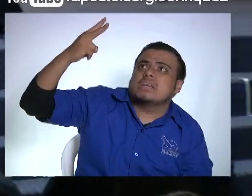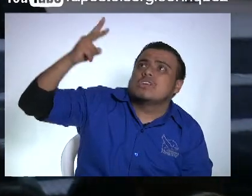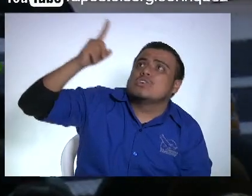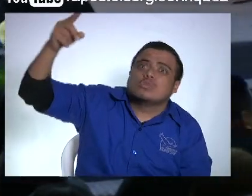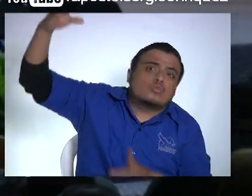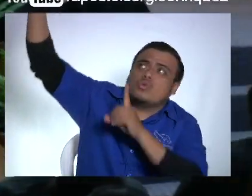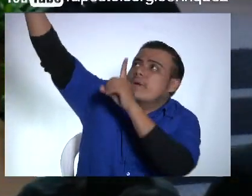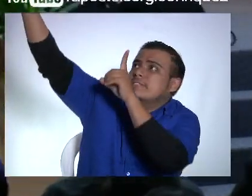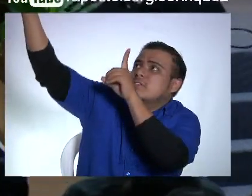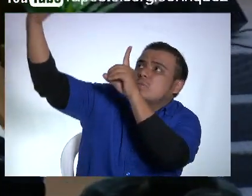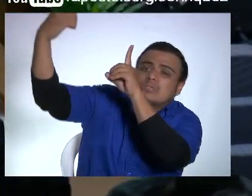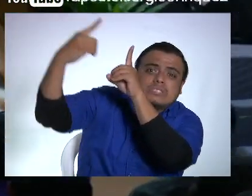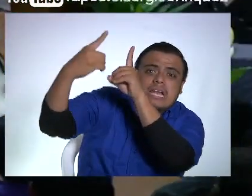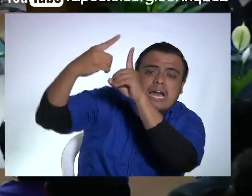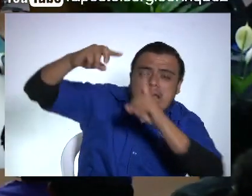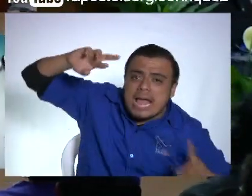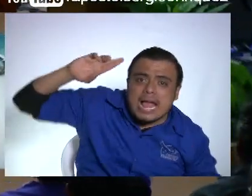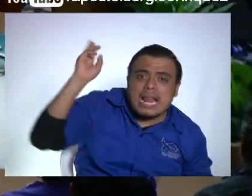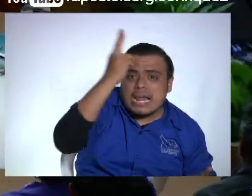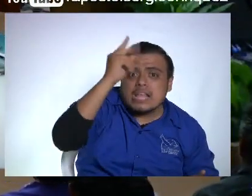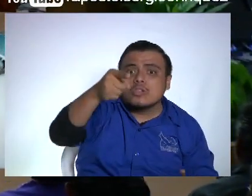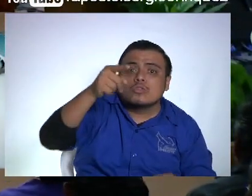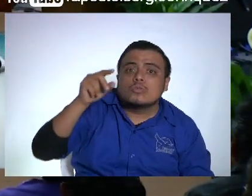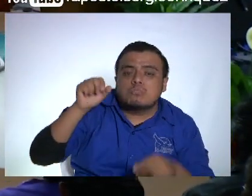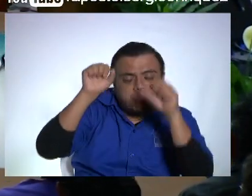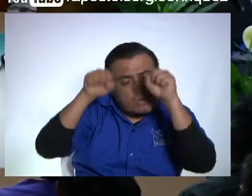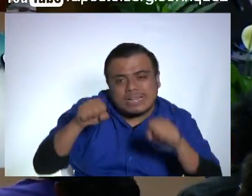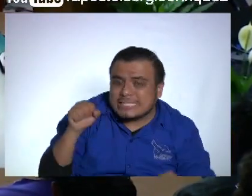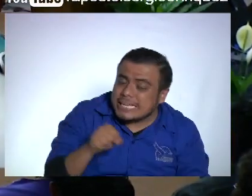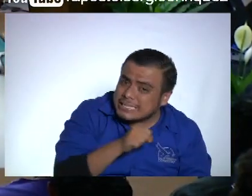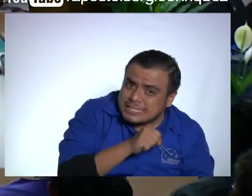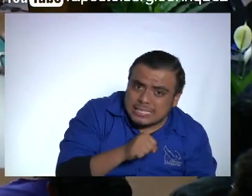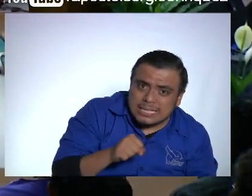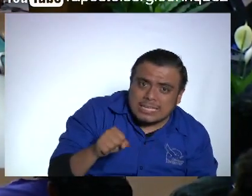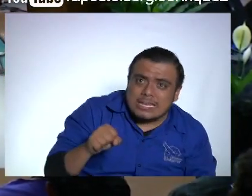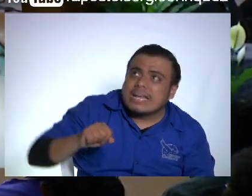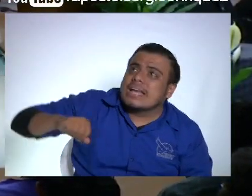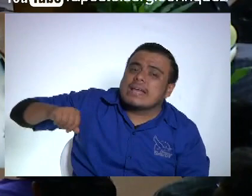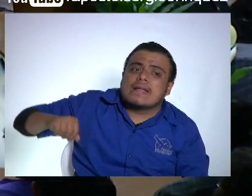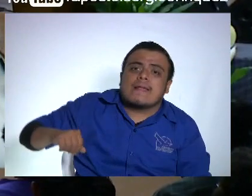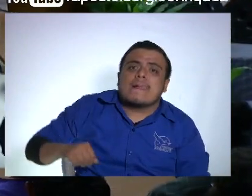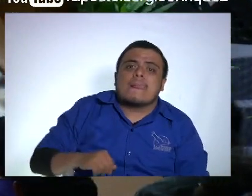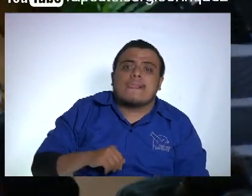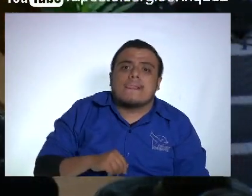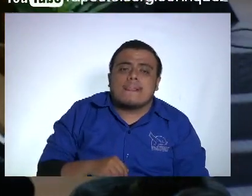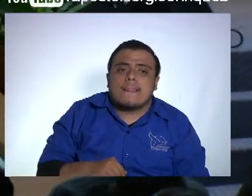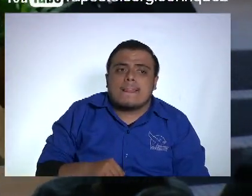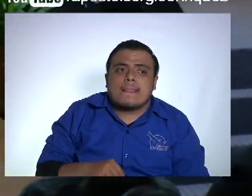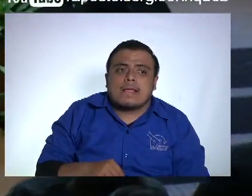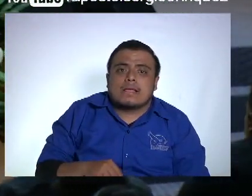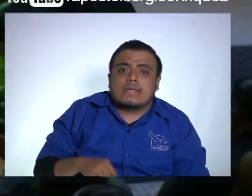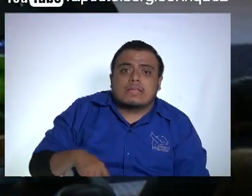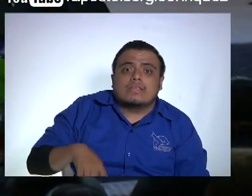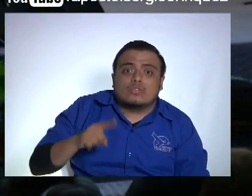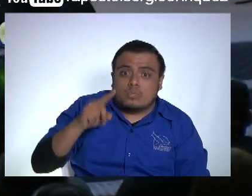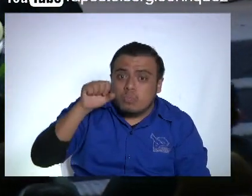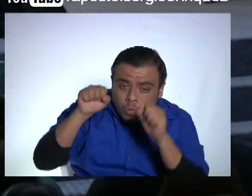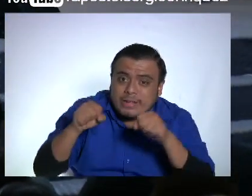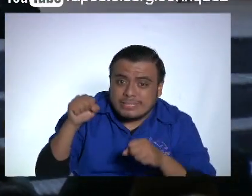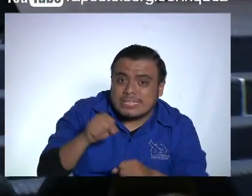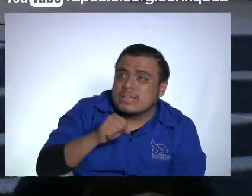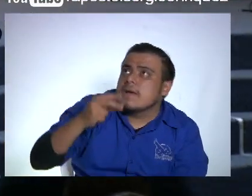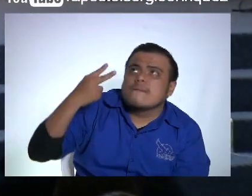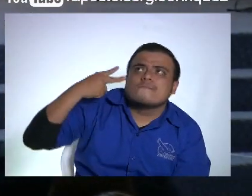Rey de Reyes. Y vas a poder cantar aquel canto que dice: que es hermoso, hermano. Veo al